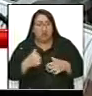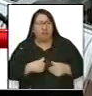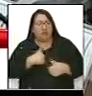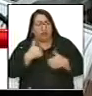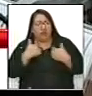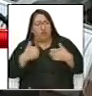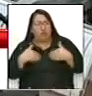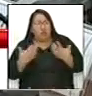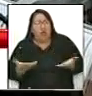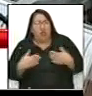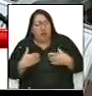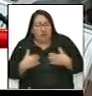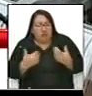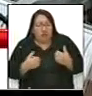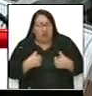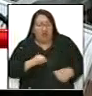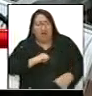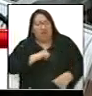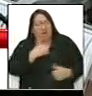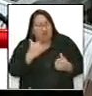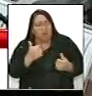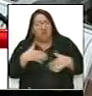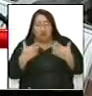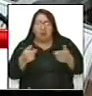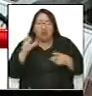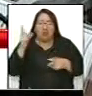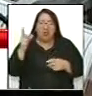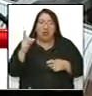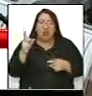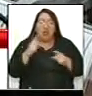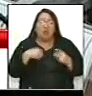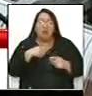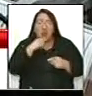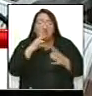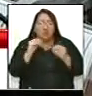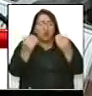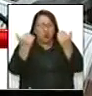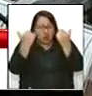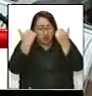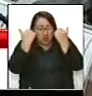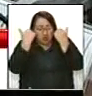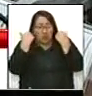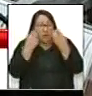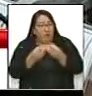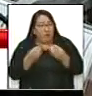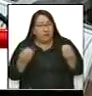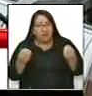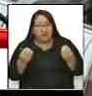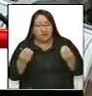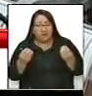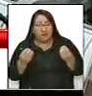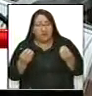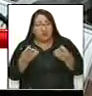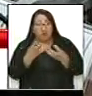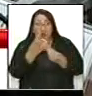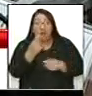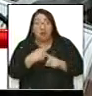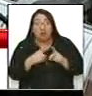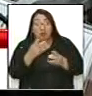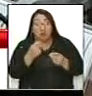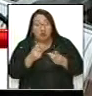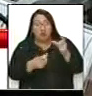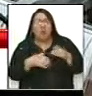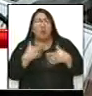poder sentirnos capaces de liderar. Muchas mujeres somos capaces de muchas y grandes cosas, pero